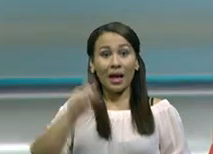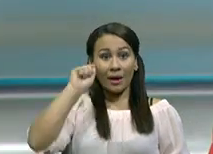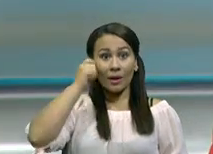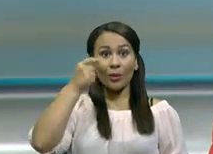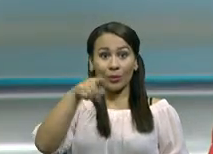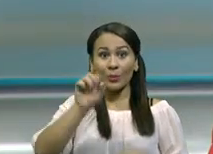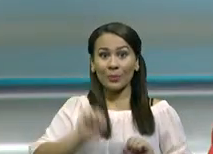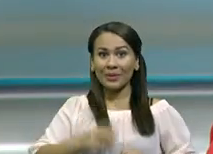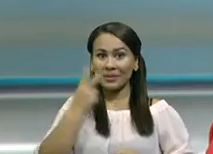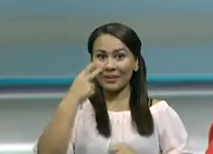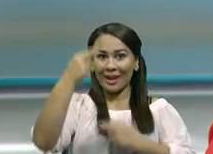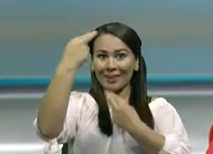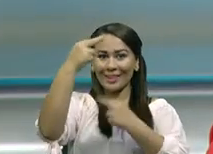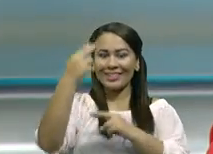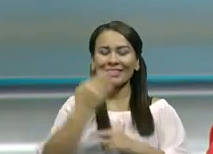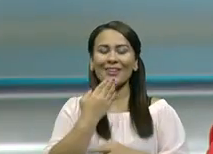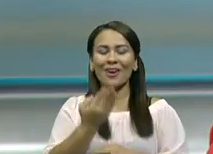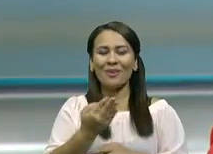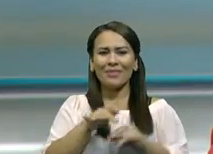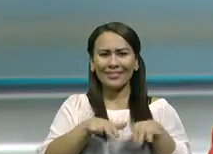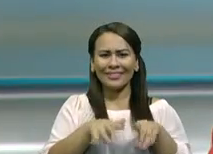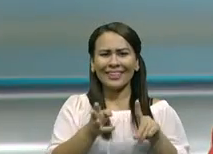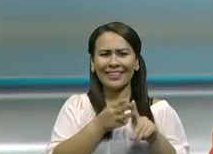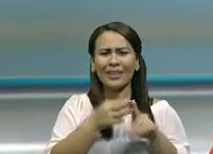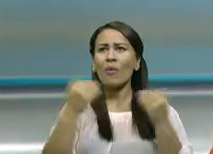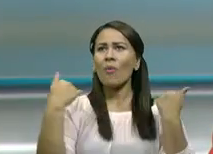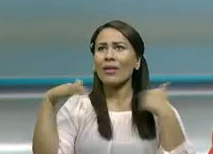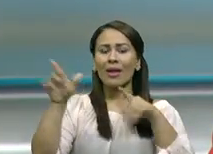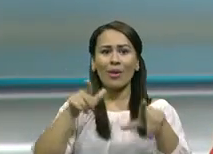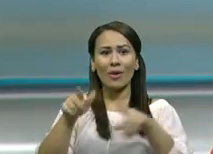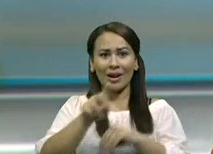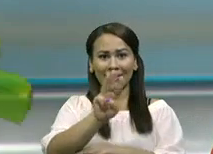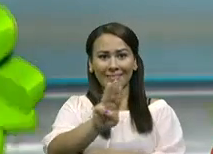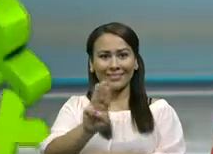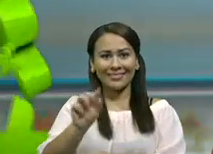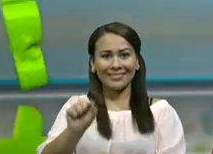Recuerde que puede vernos desde cualquier parte del mundo a través del sitio web